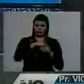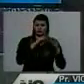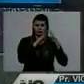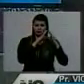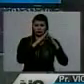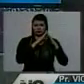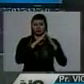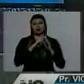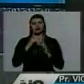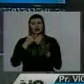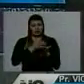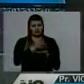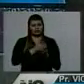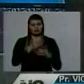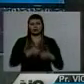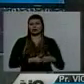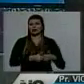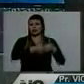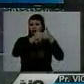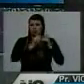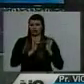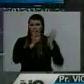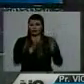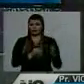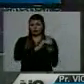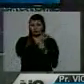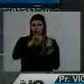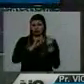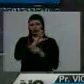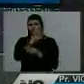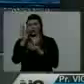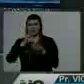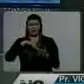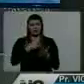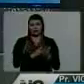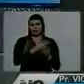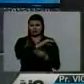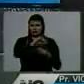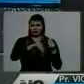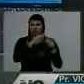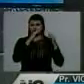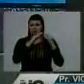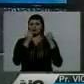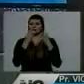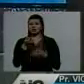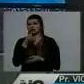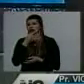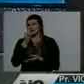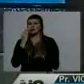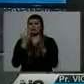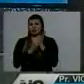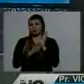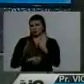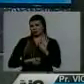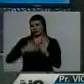ayudan a fortalecernos como sociedad o son destructivas? Un ejemplo es la honestidad.